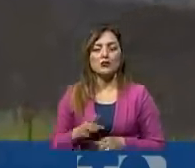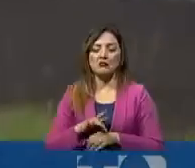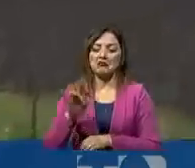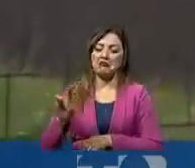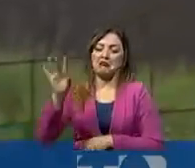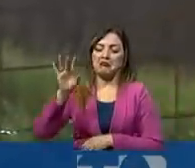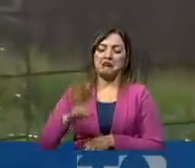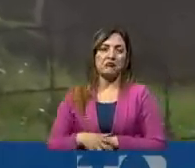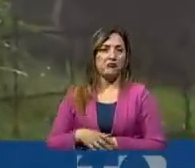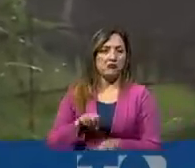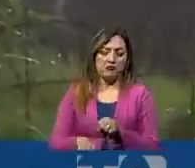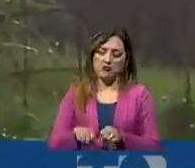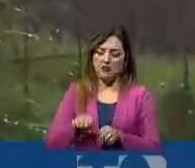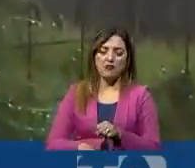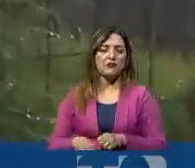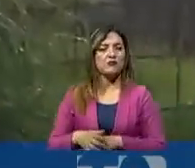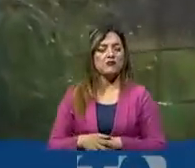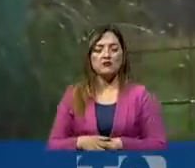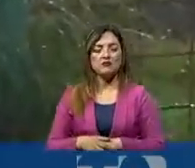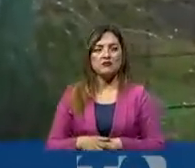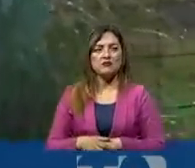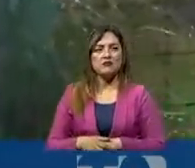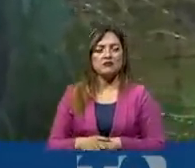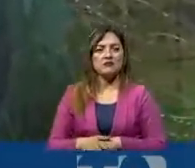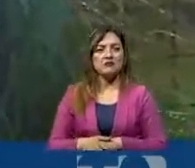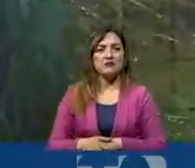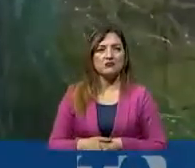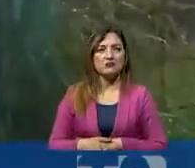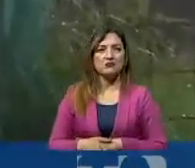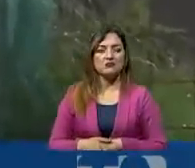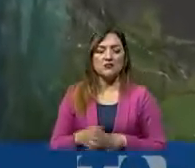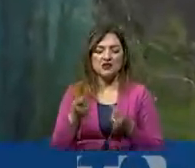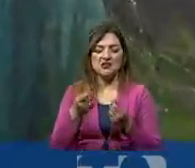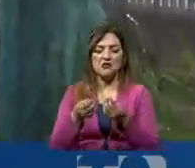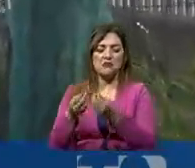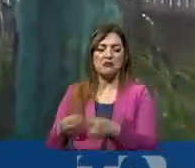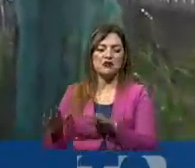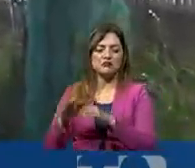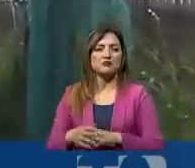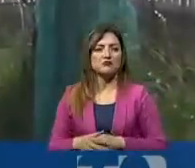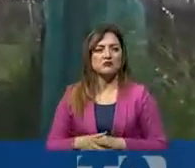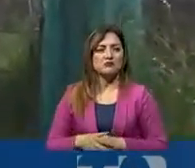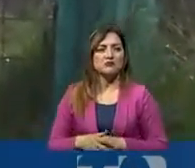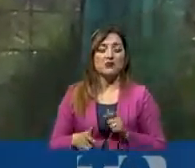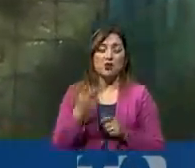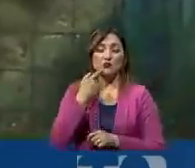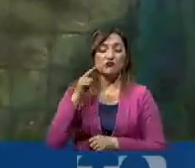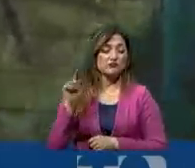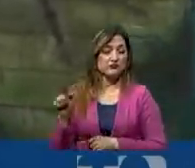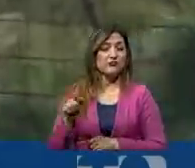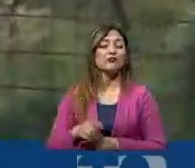abandonado, está destruyéndose. Es como vulgarmente se dice, es plata botada acá. Como ya lo dijo una de nuestras moradoras,